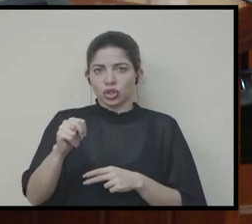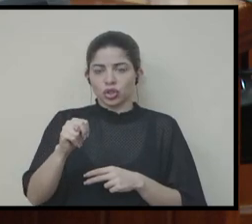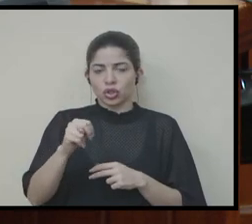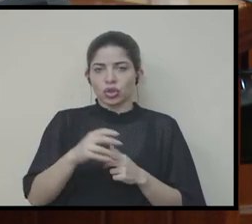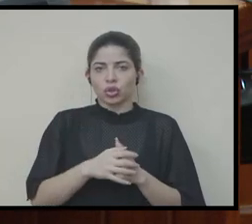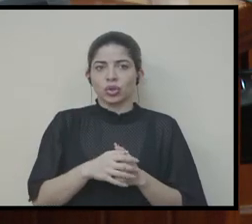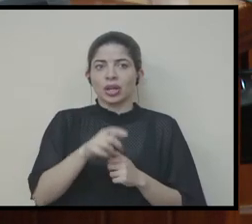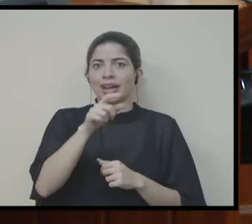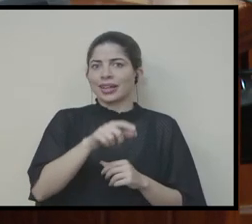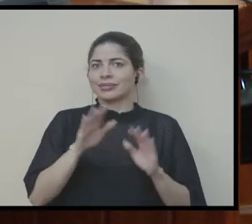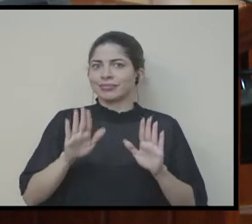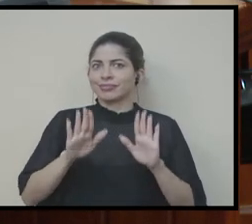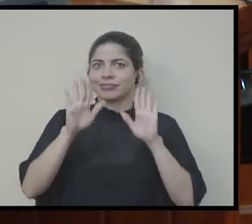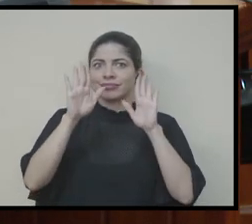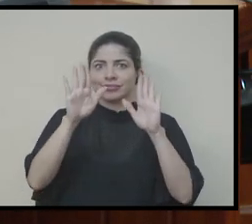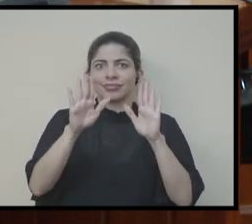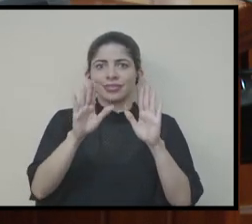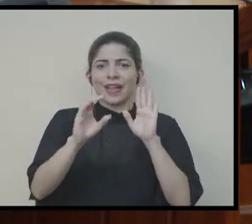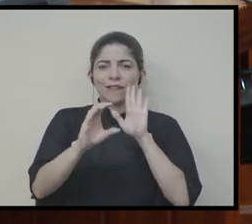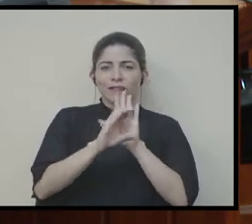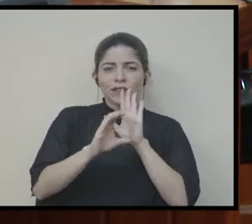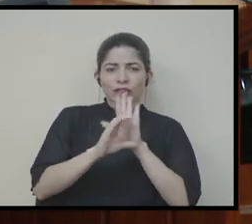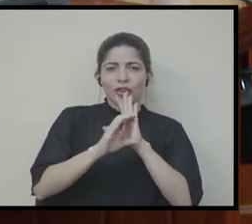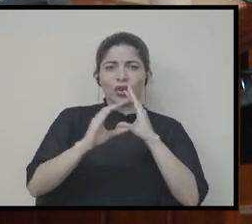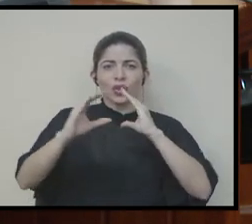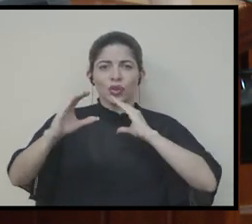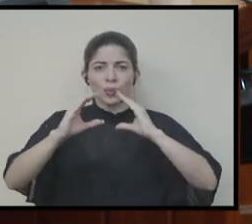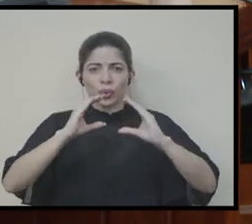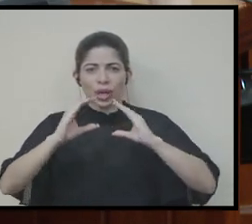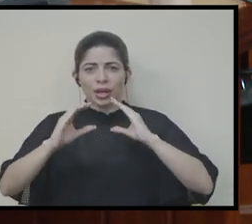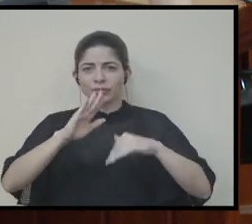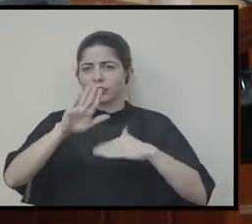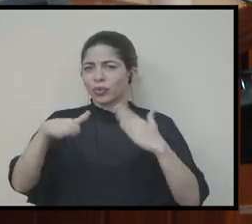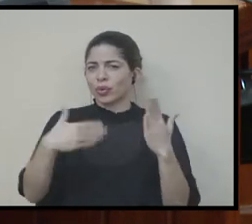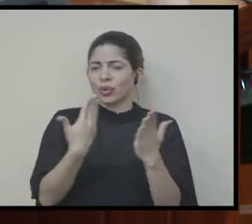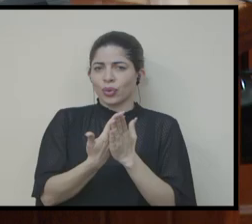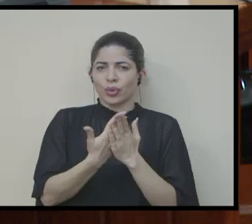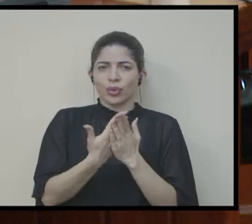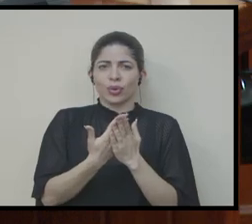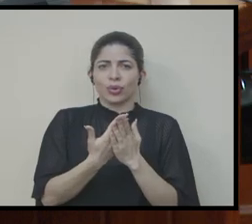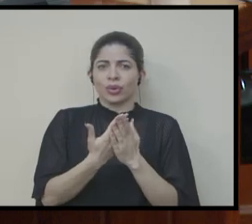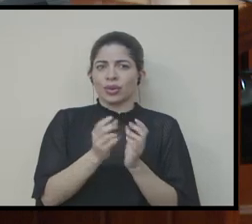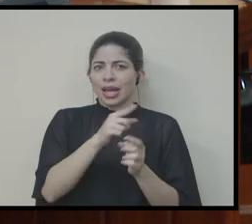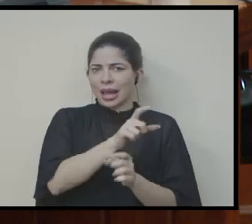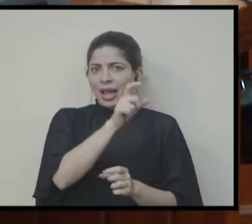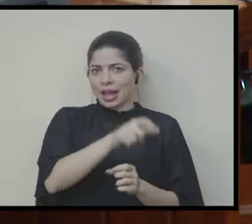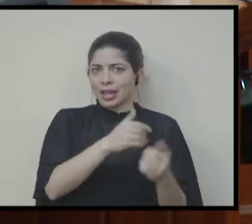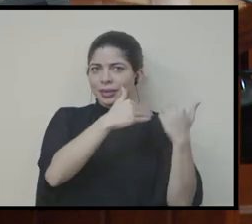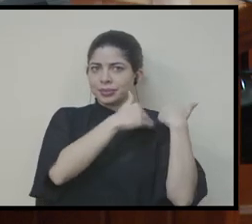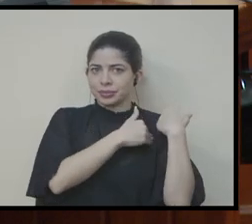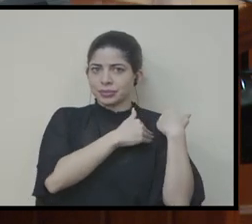es increíble, o sea, las fotos, la comunicación, todo lo hace él.